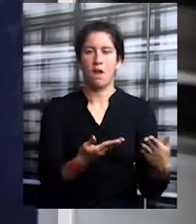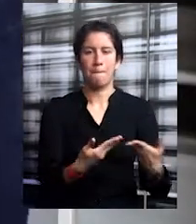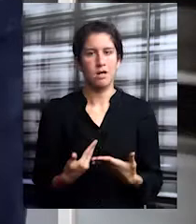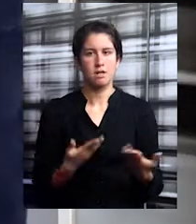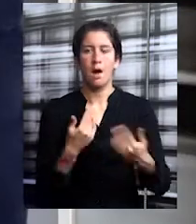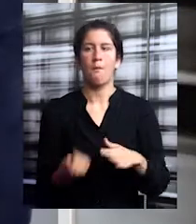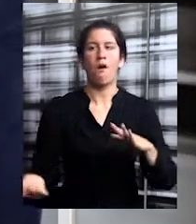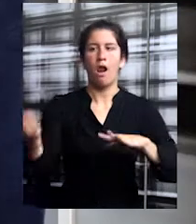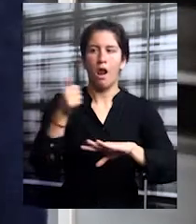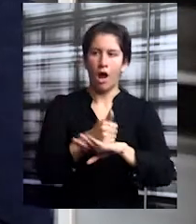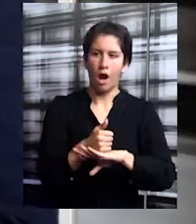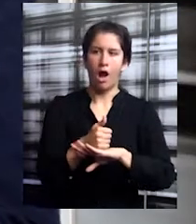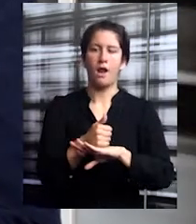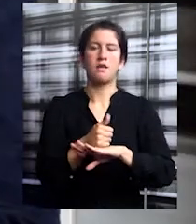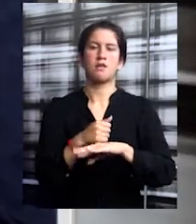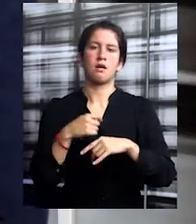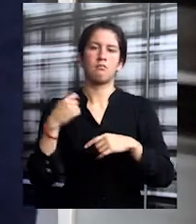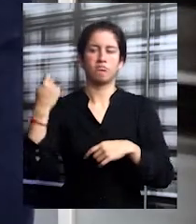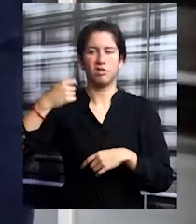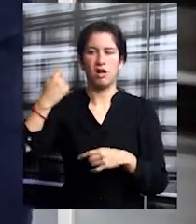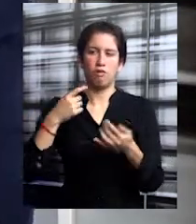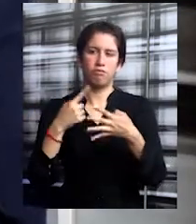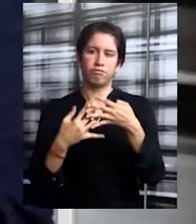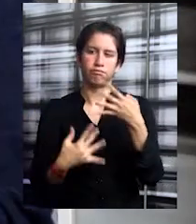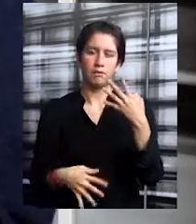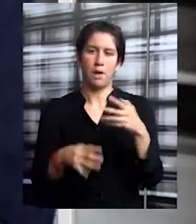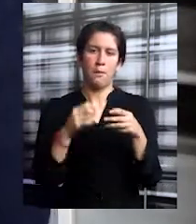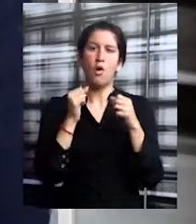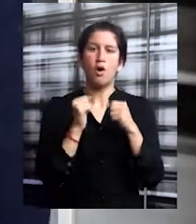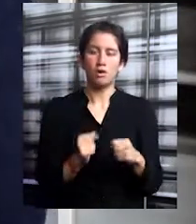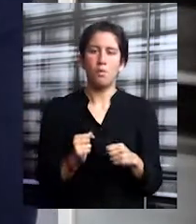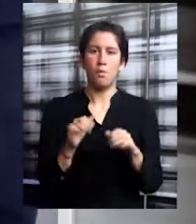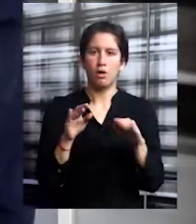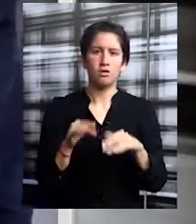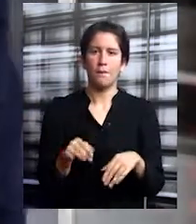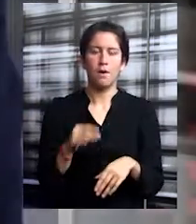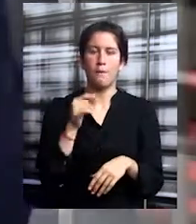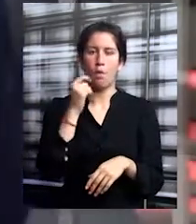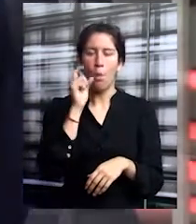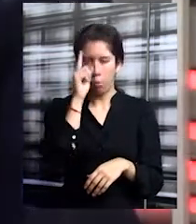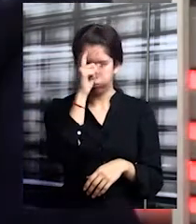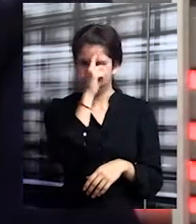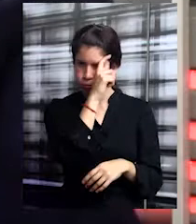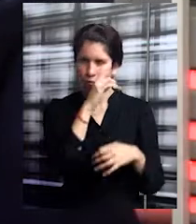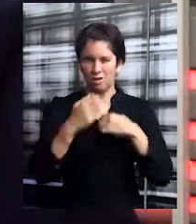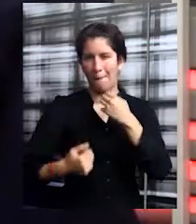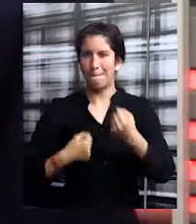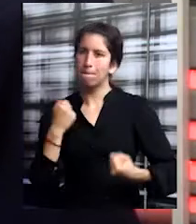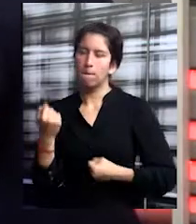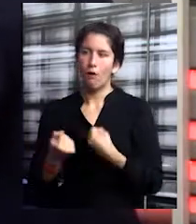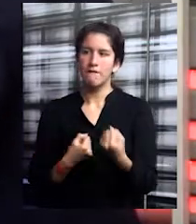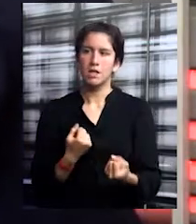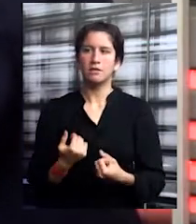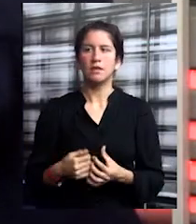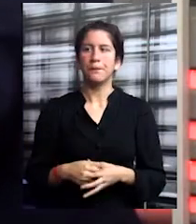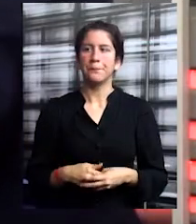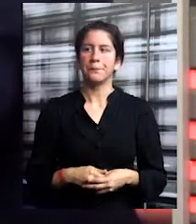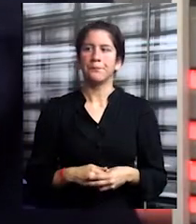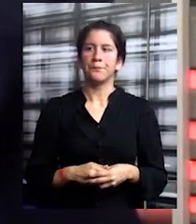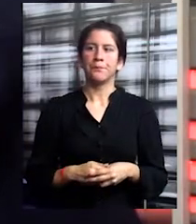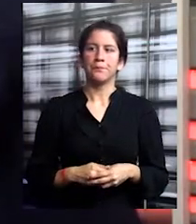Valle, pero por esto mismo de que cuesta movilizarse o por las distancias no han podido. Por eso que yo también quiero agradecerle que usted